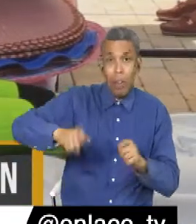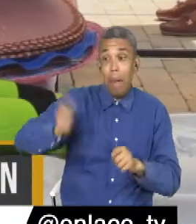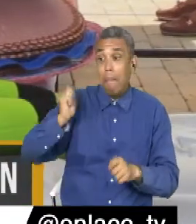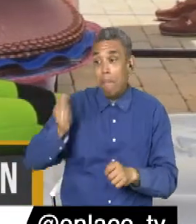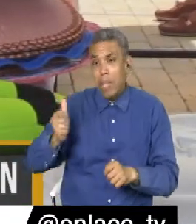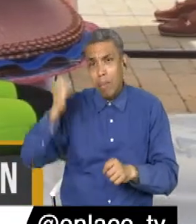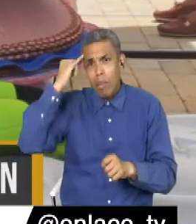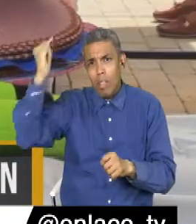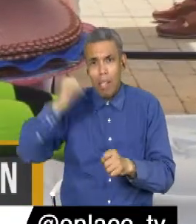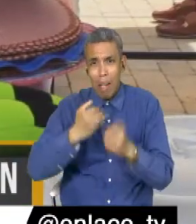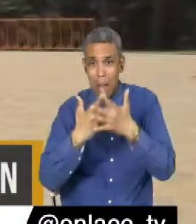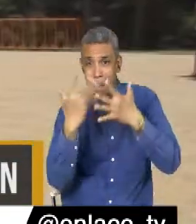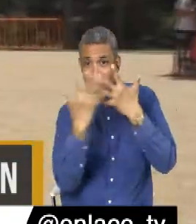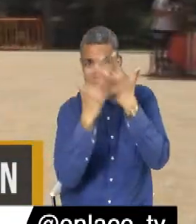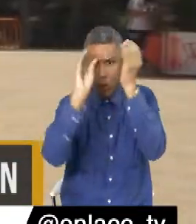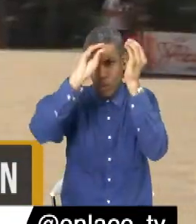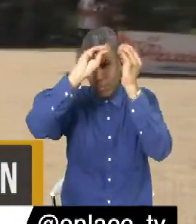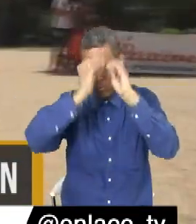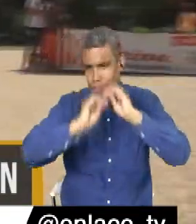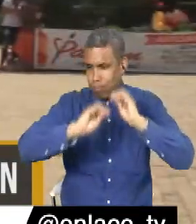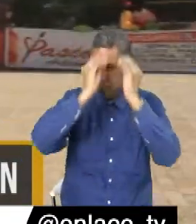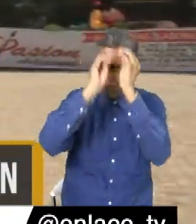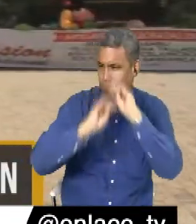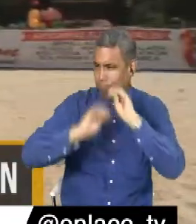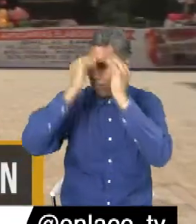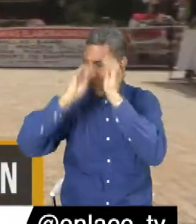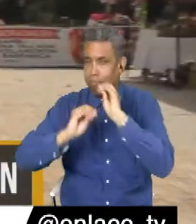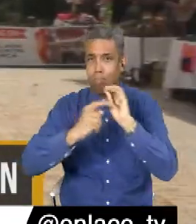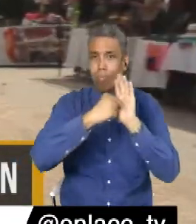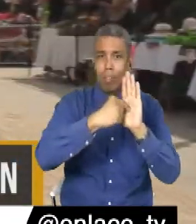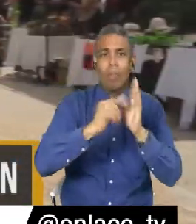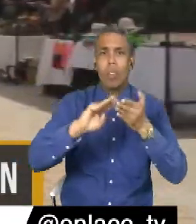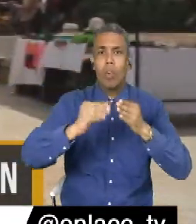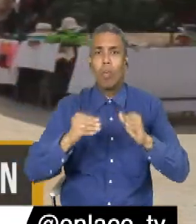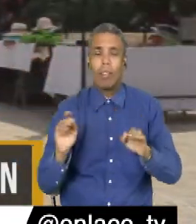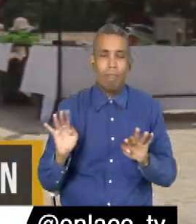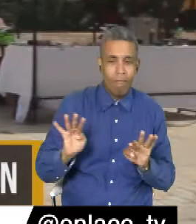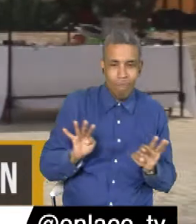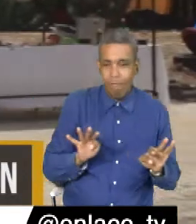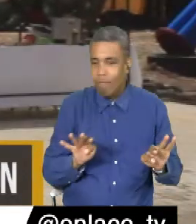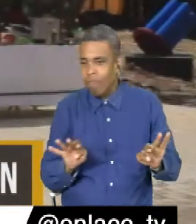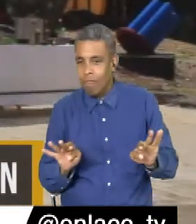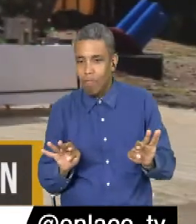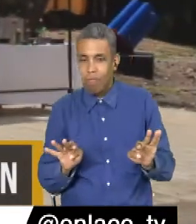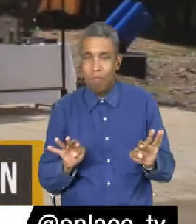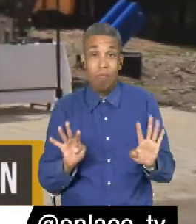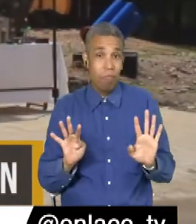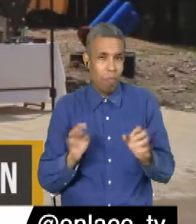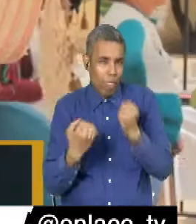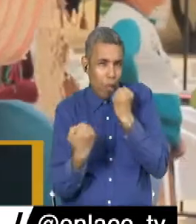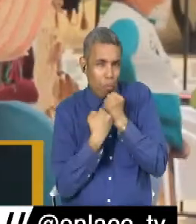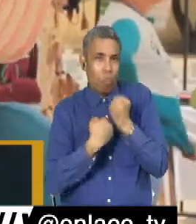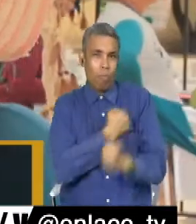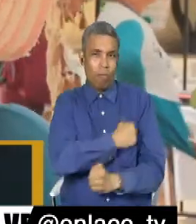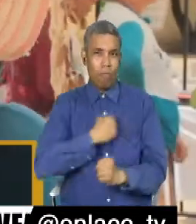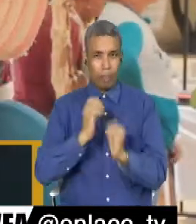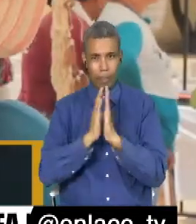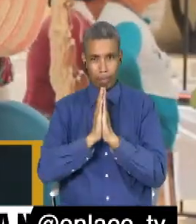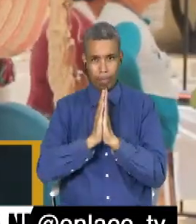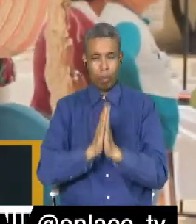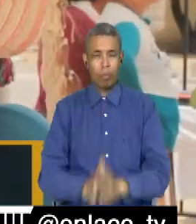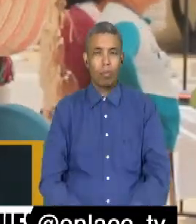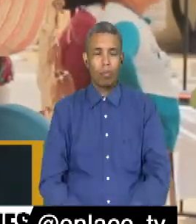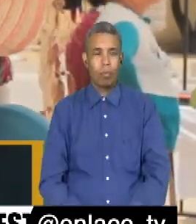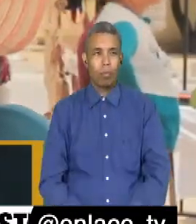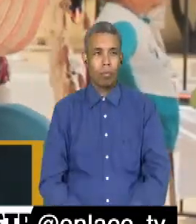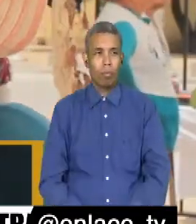manos, son exhibidos a la comunidad en general, a quienes le pidieron su respaldo. Estoy muy contenta de estar aquí, es un sitio muy